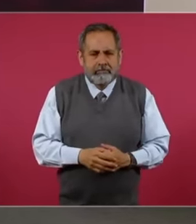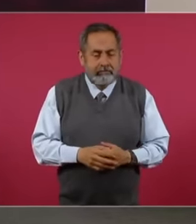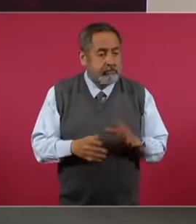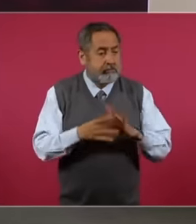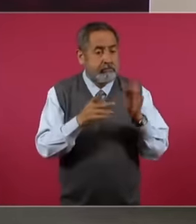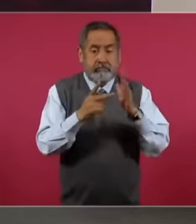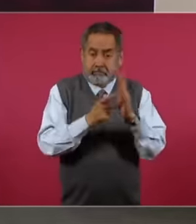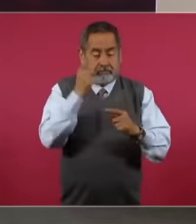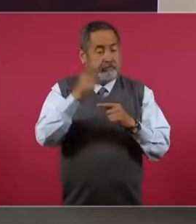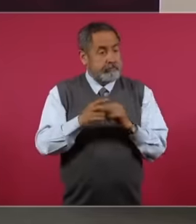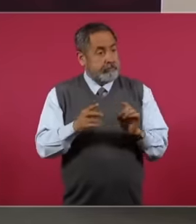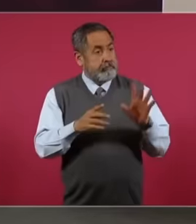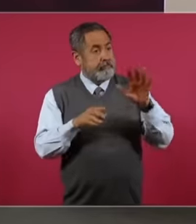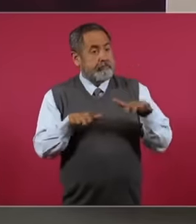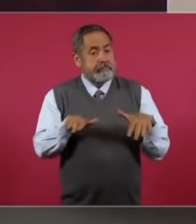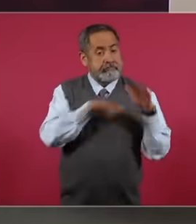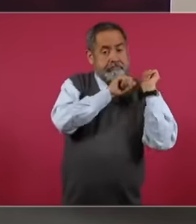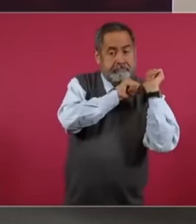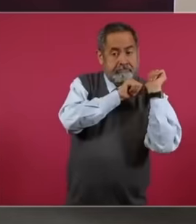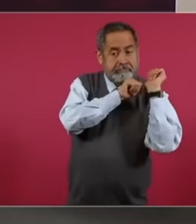apareció de nuevo porque